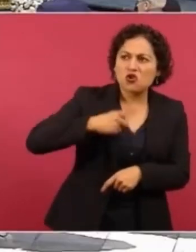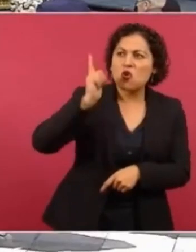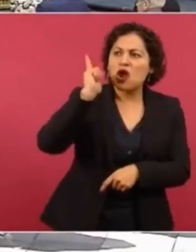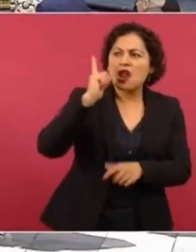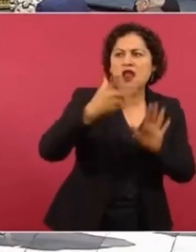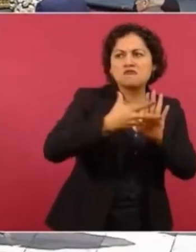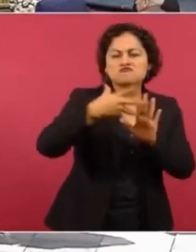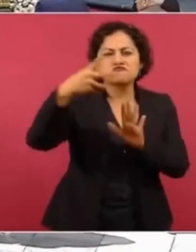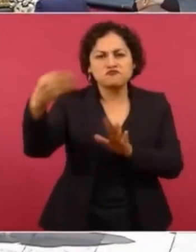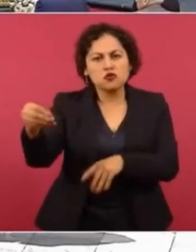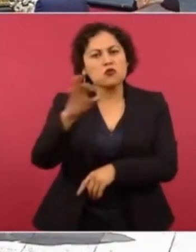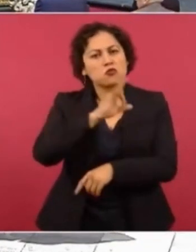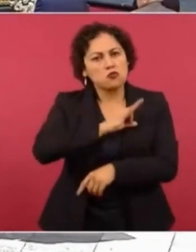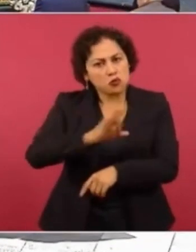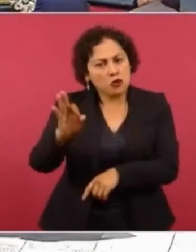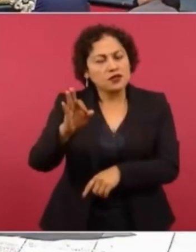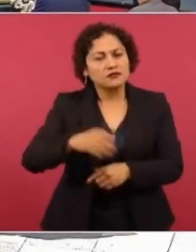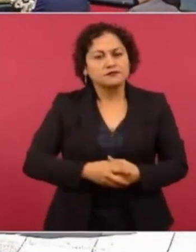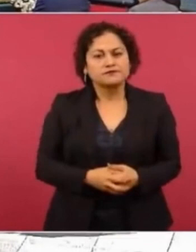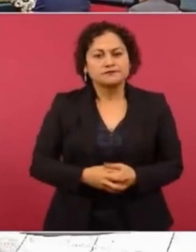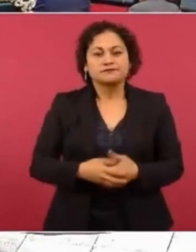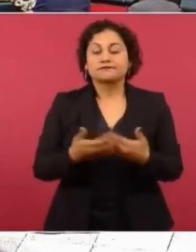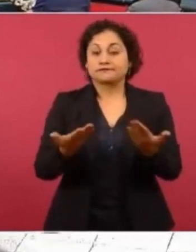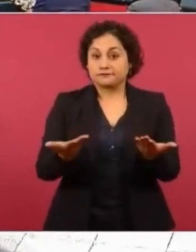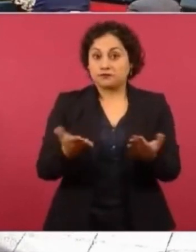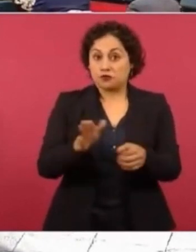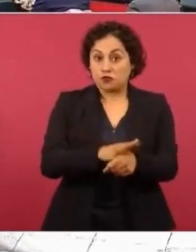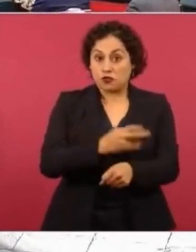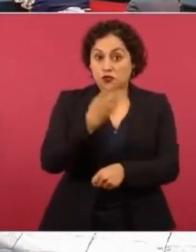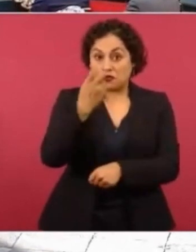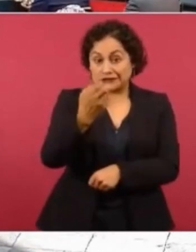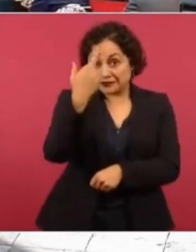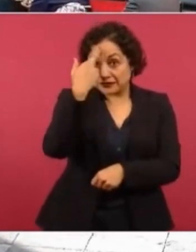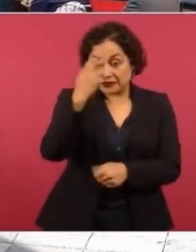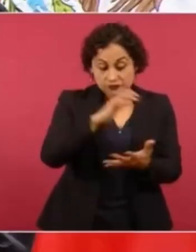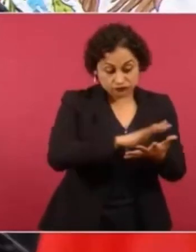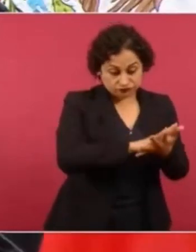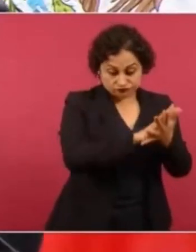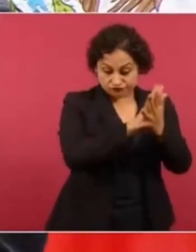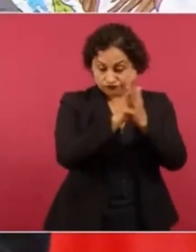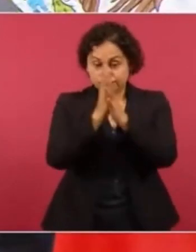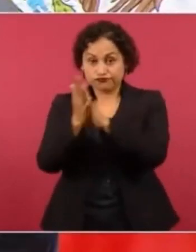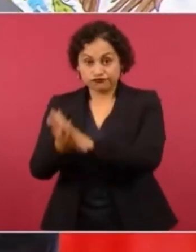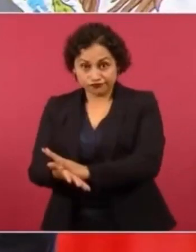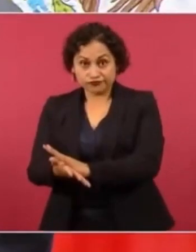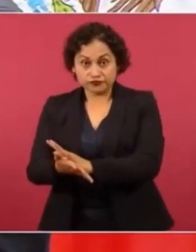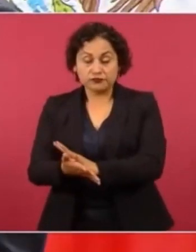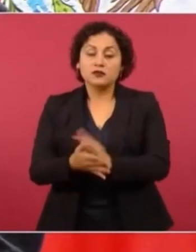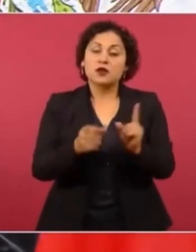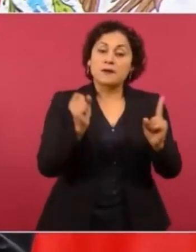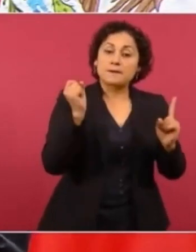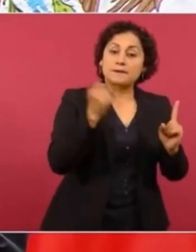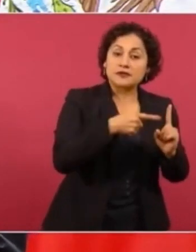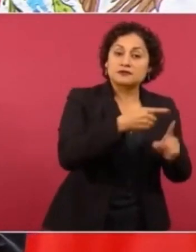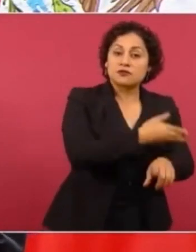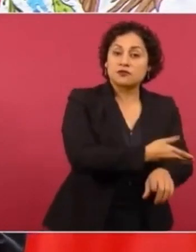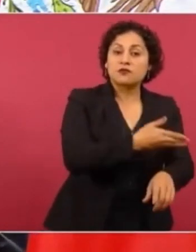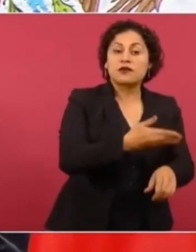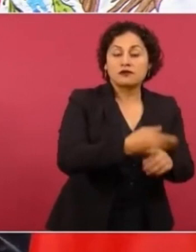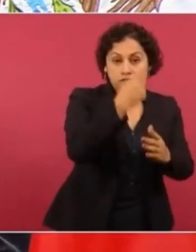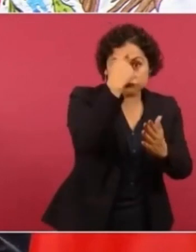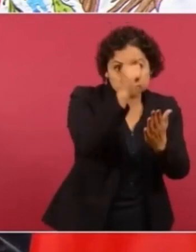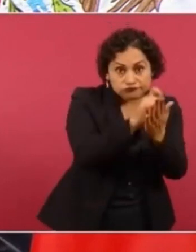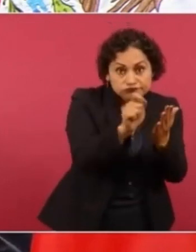siempre bajo este contexto de transformación publicó su obra la sucesión presidencial